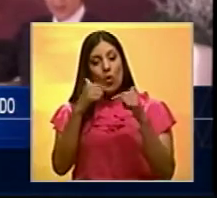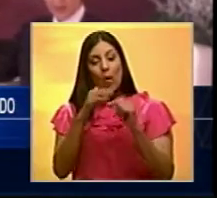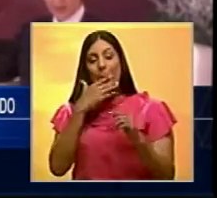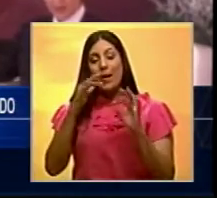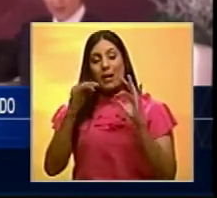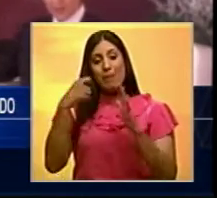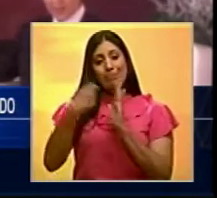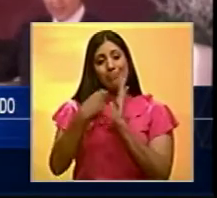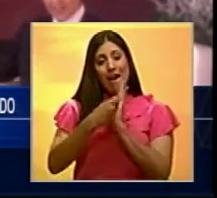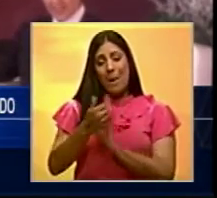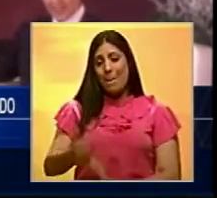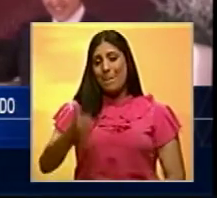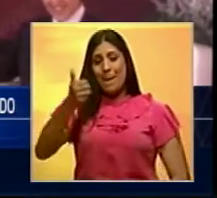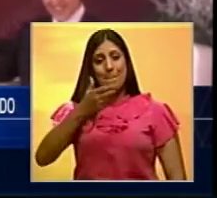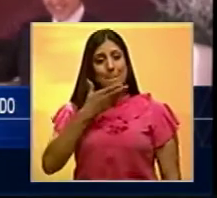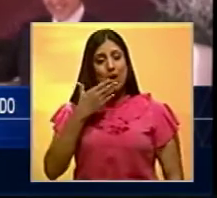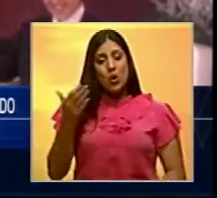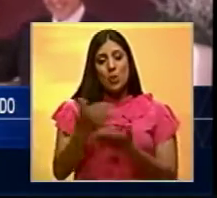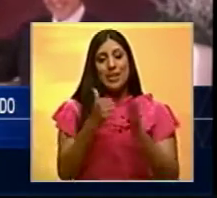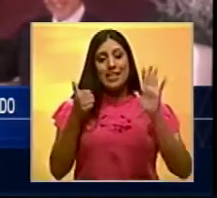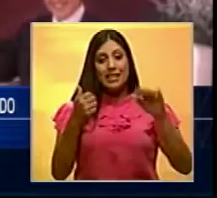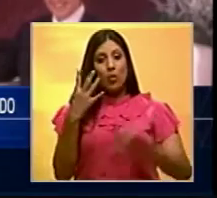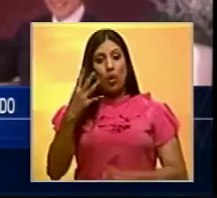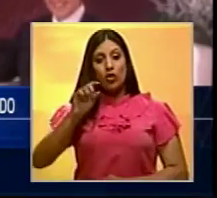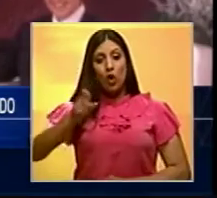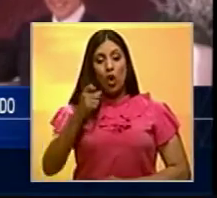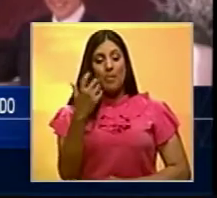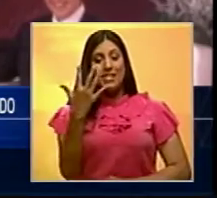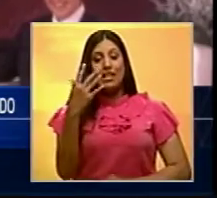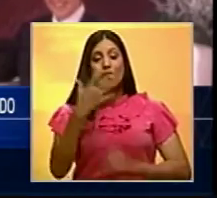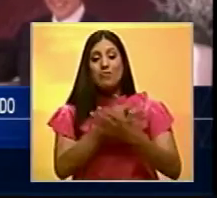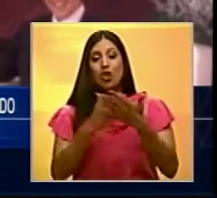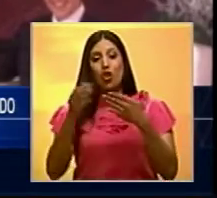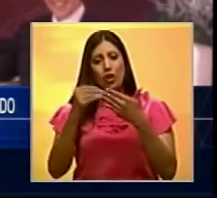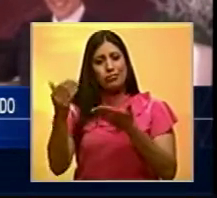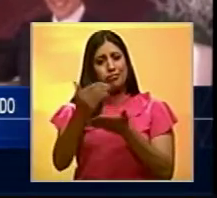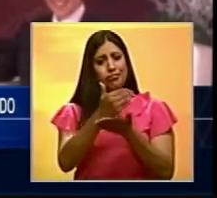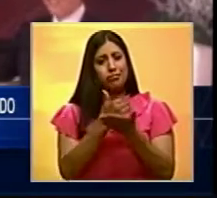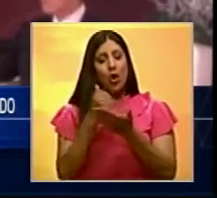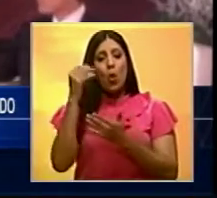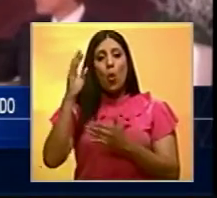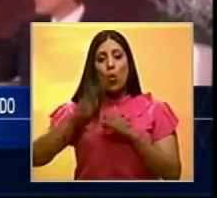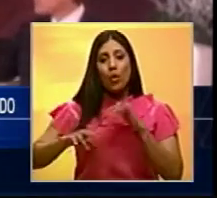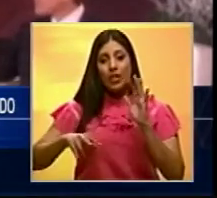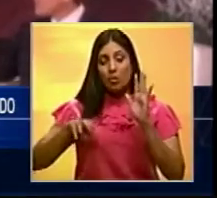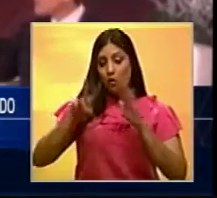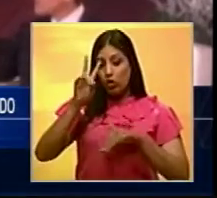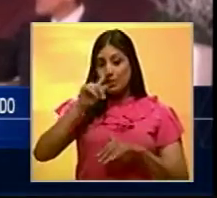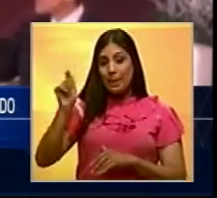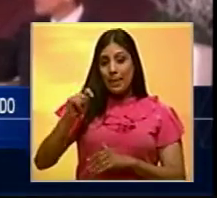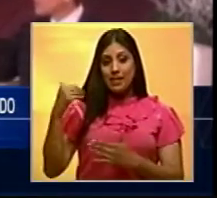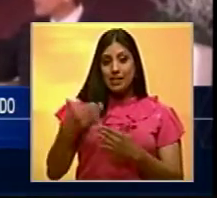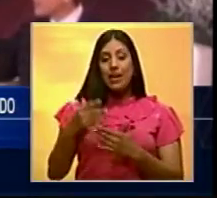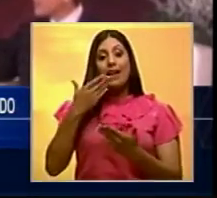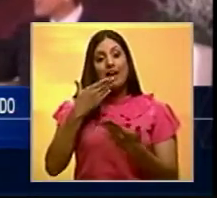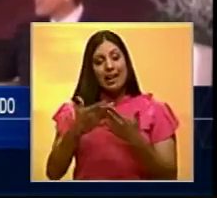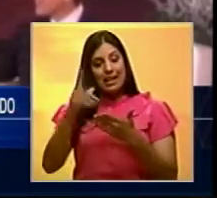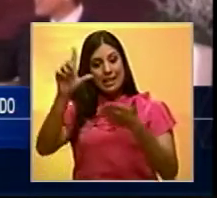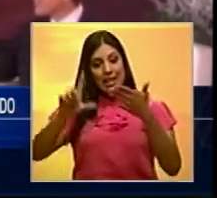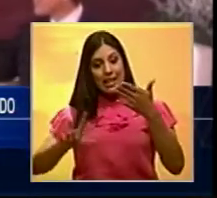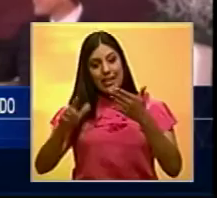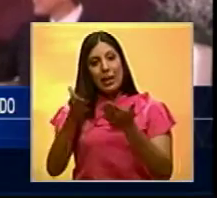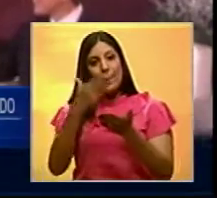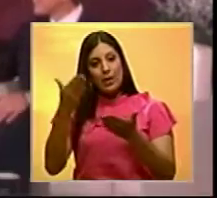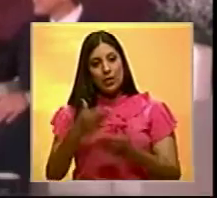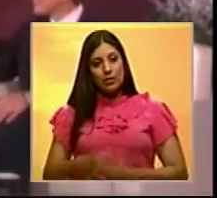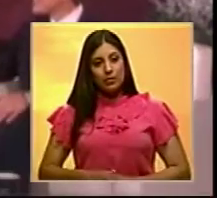mejor pagado de Hollywood al recaudar $64,5 millones en los últimos 12 meses, de acuerdo con la lista publicada por la